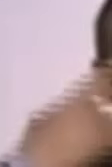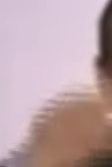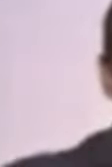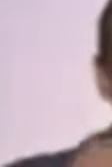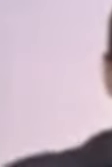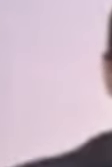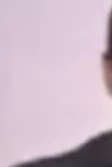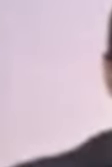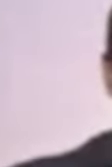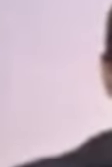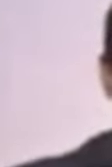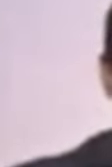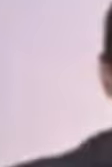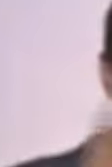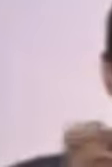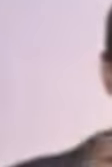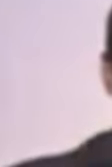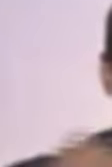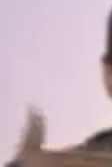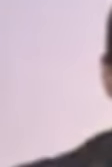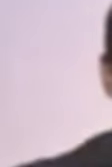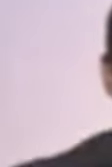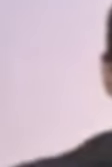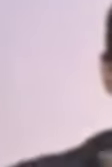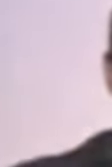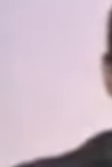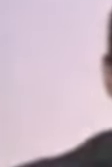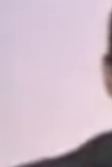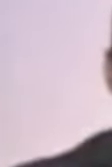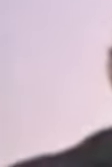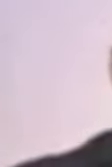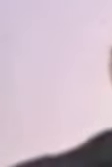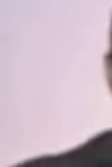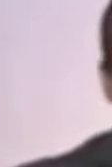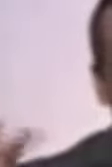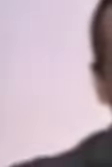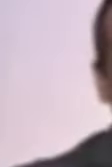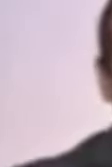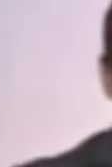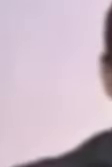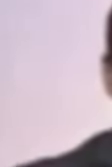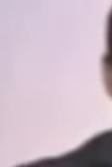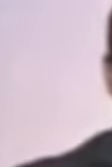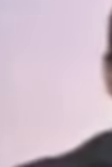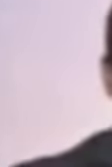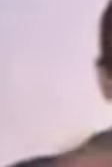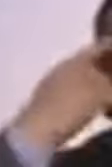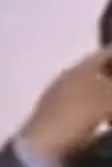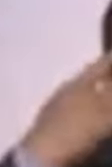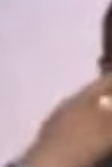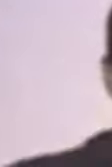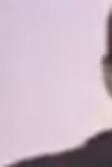que en estas condiciones vendrá otro parlamento, igual o peor que este. Y he ahí la crítica constructiva a